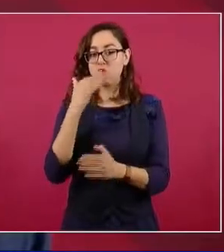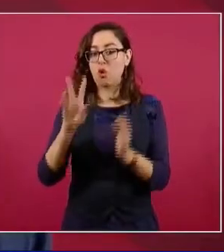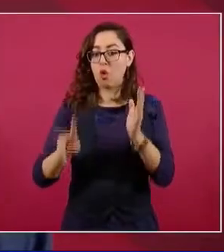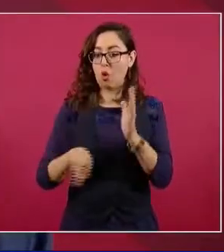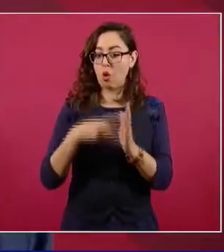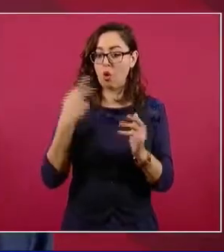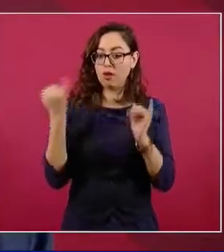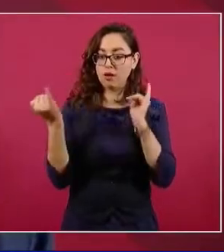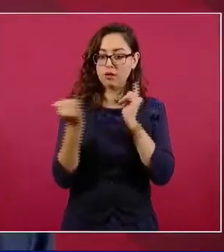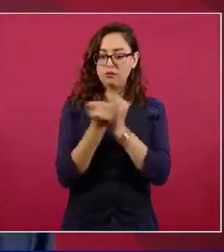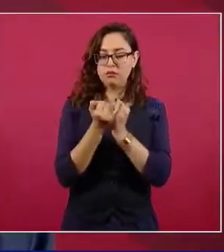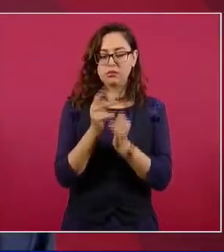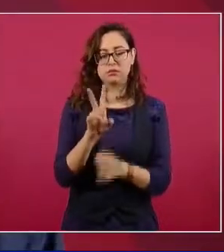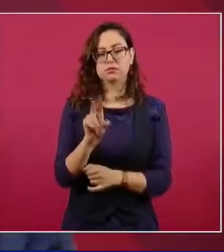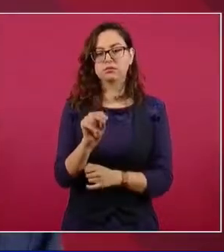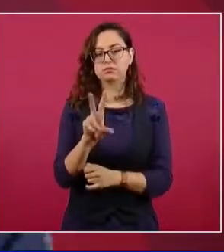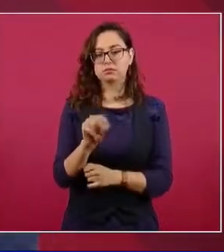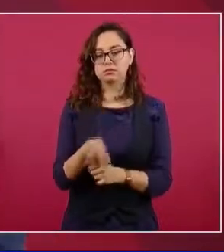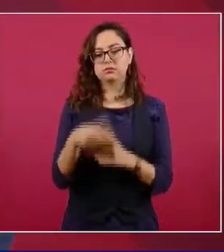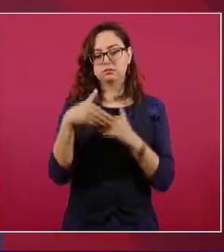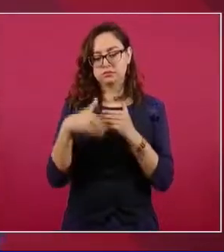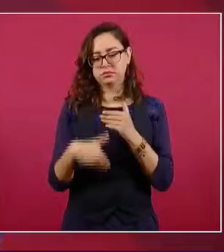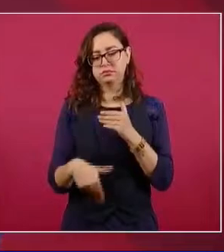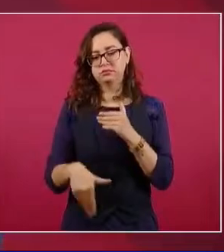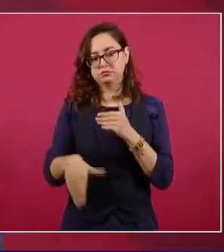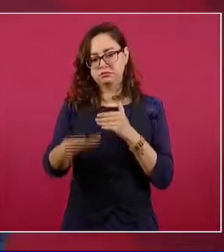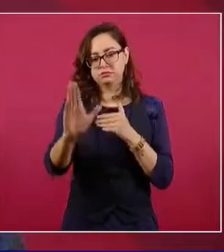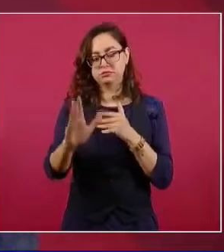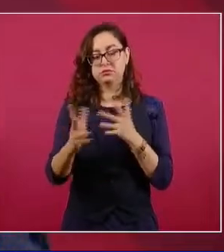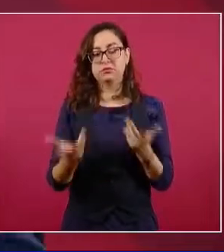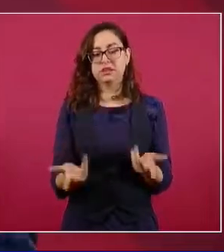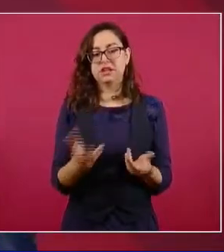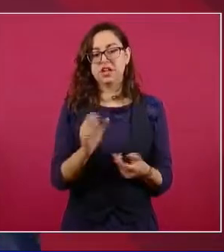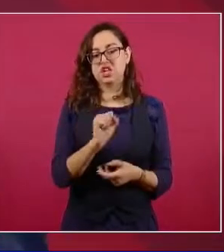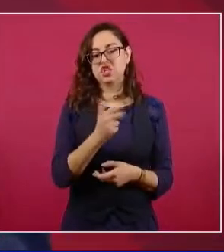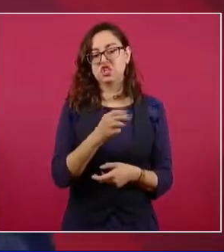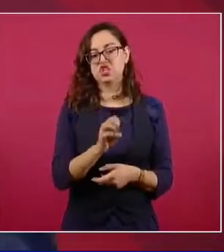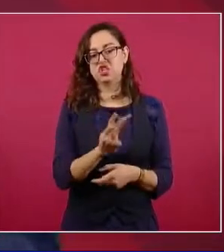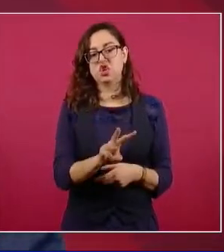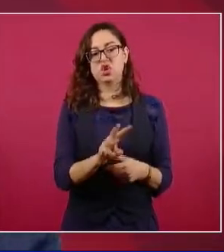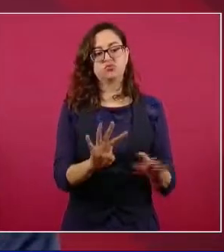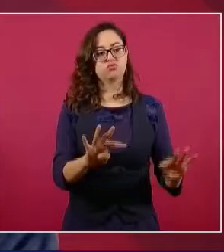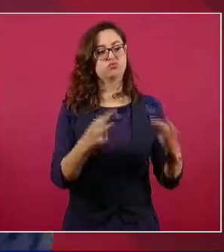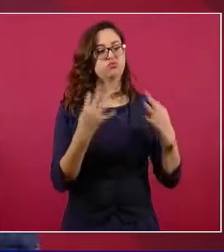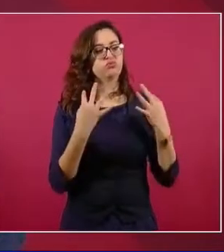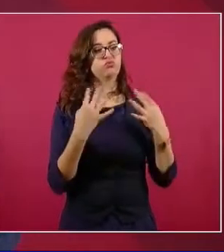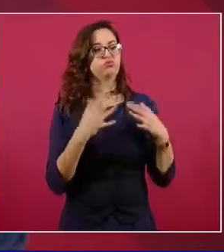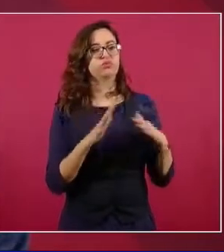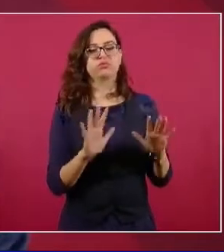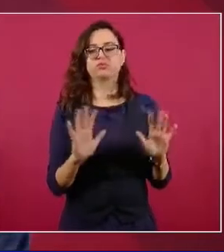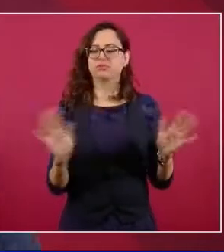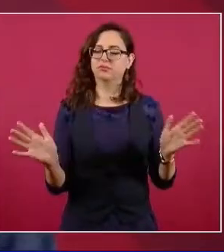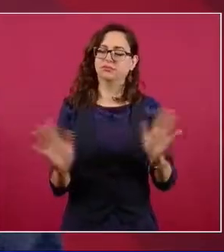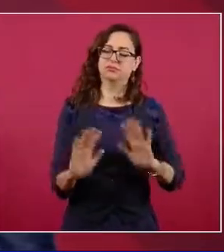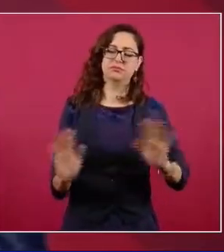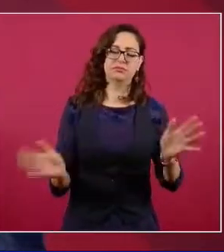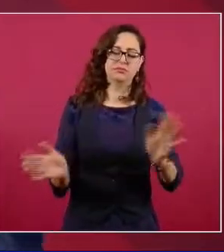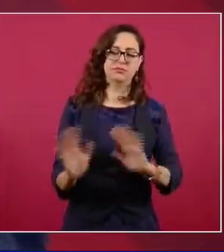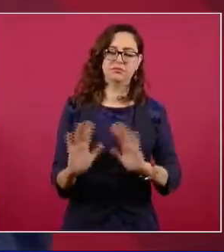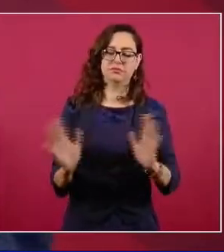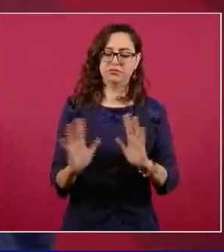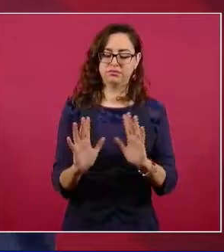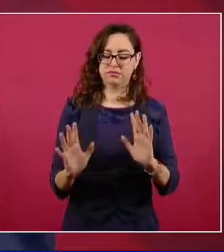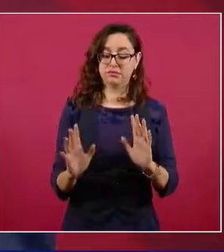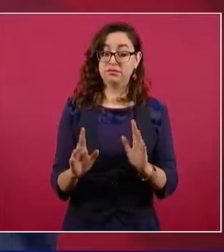de corrupción y hacer a un lado la parte espectacular, y mucho menos fabricar delitos